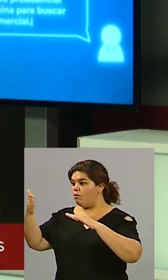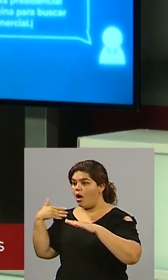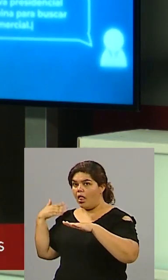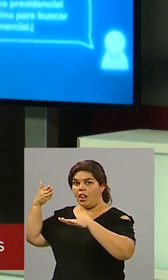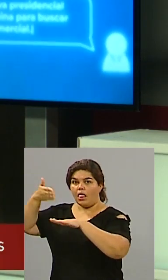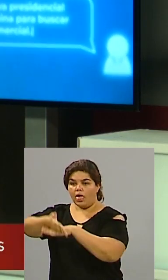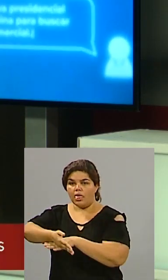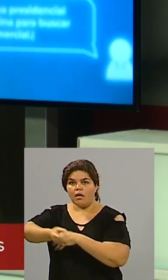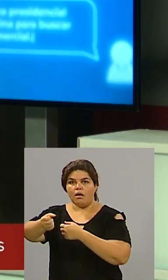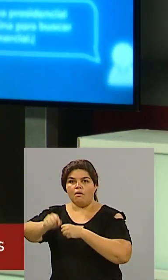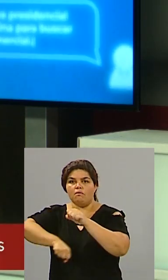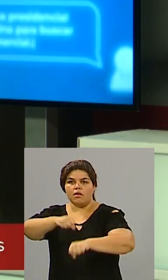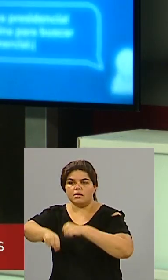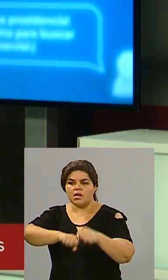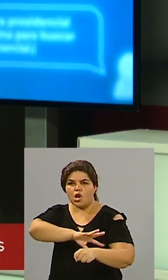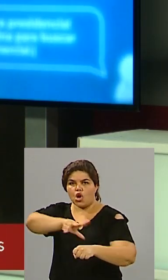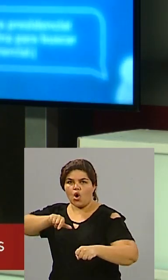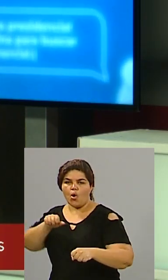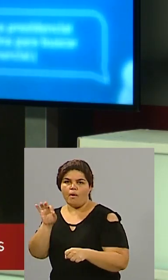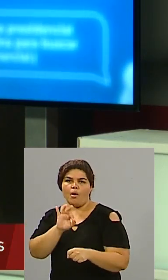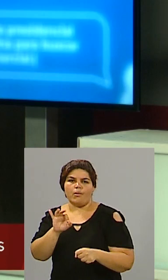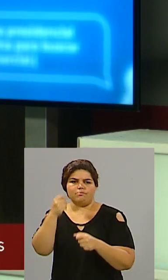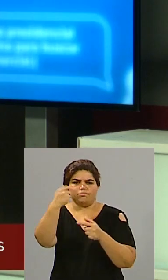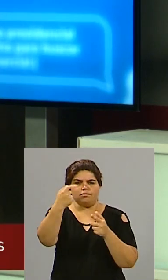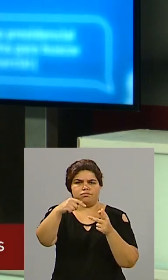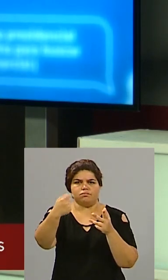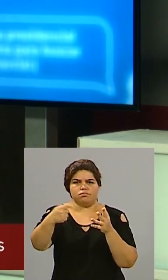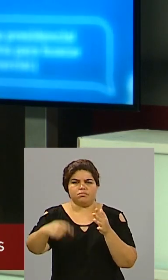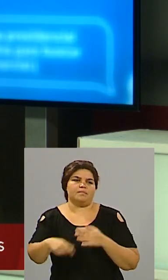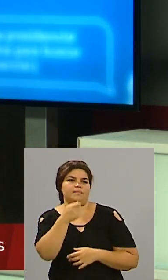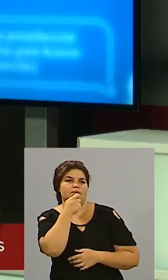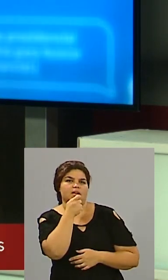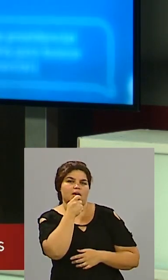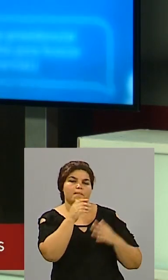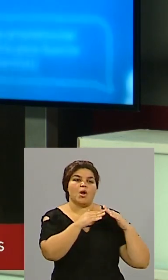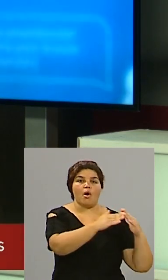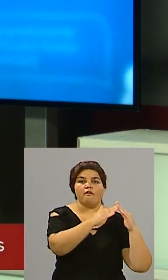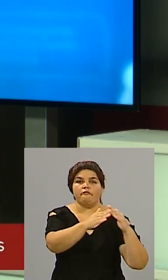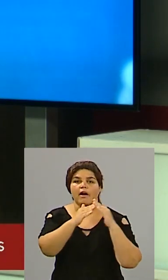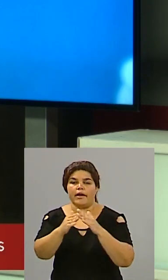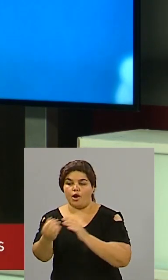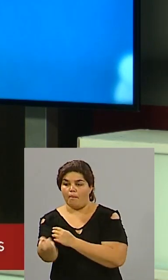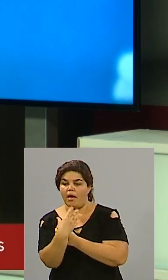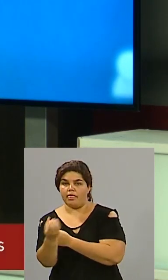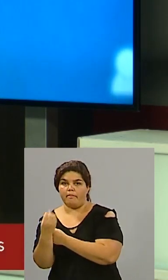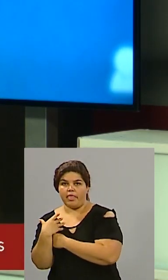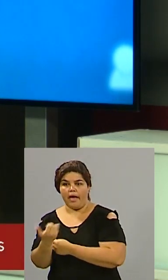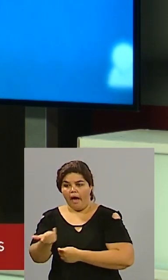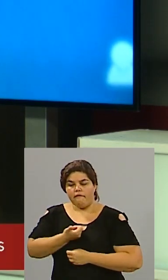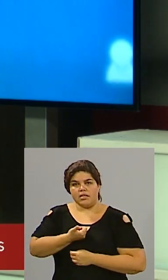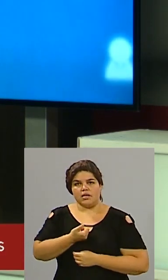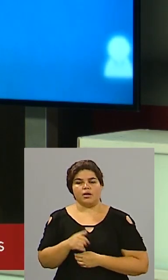esto con conocimiento de causa porque como periodistas nos están llegando muchas denuncias de distintos barrios, o sea, comentarios de, en tal barrio, en la plaza, a cualquier hora